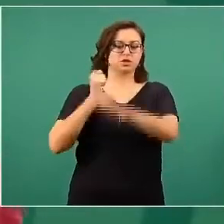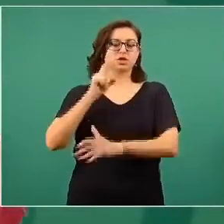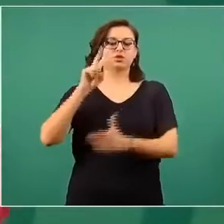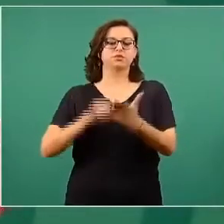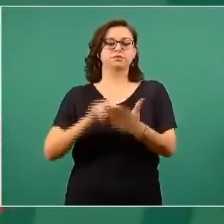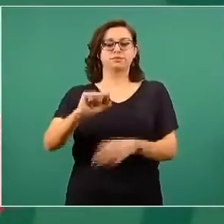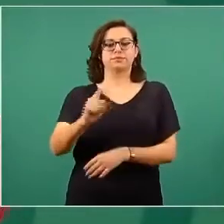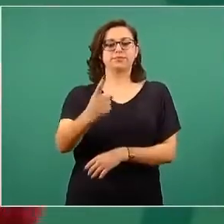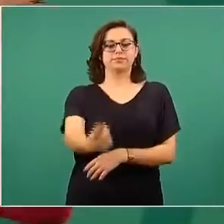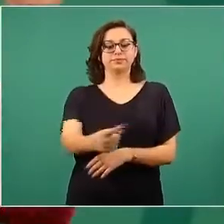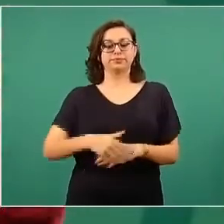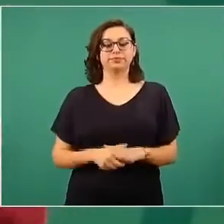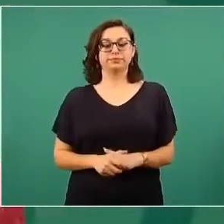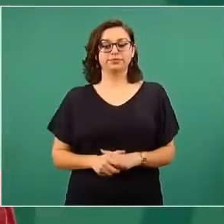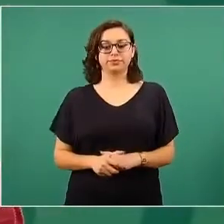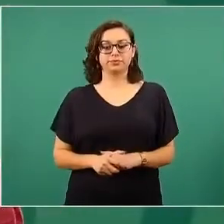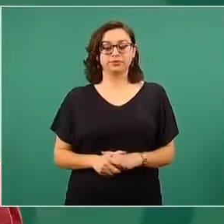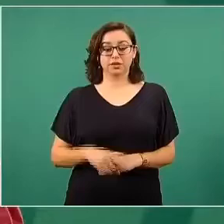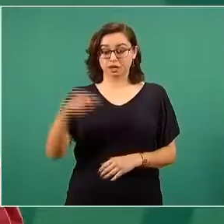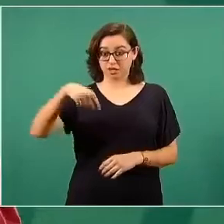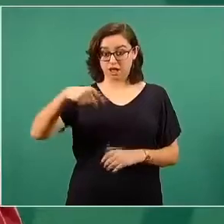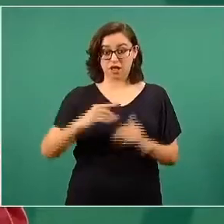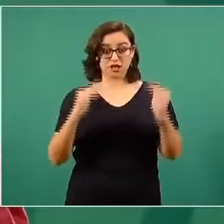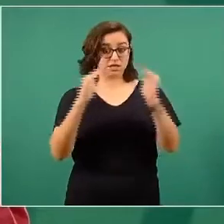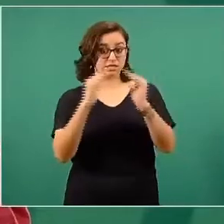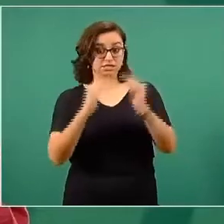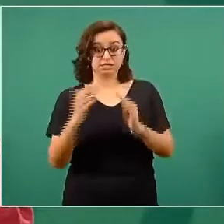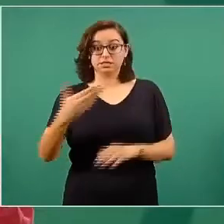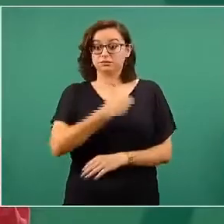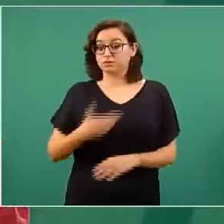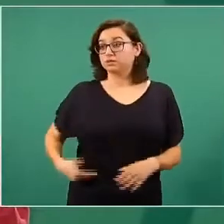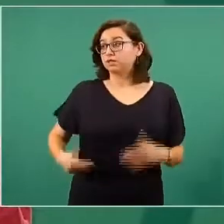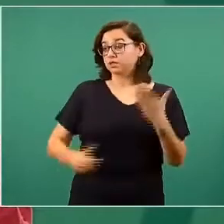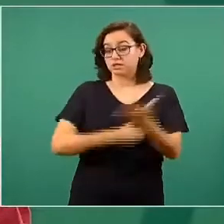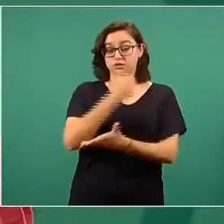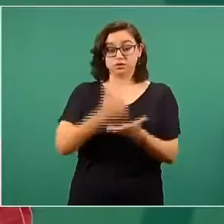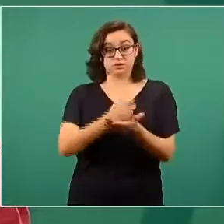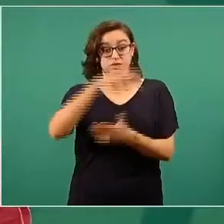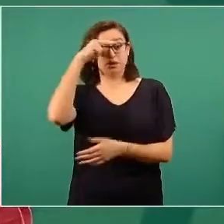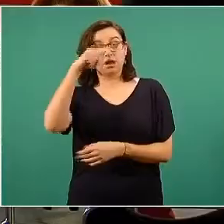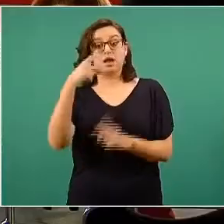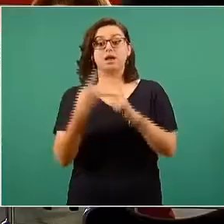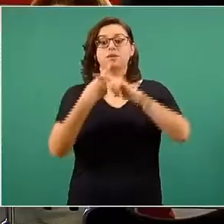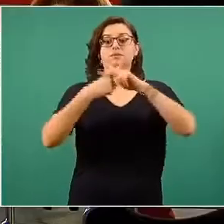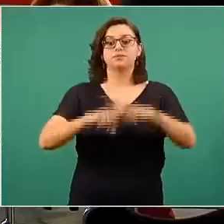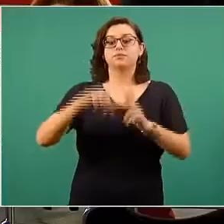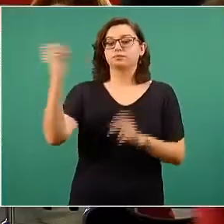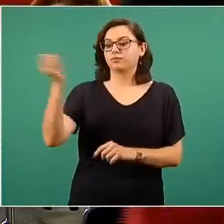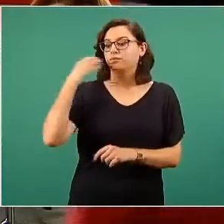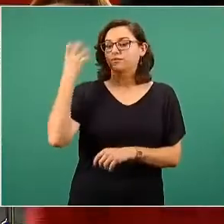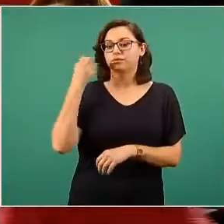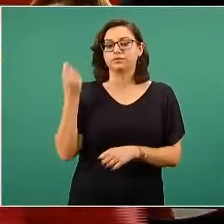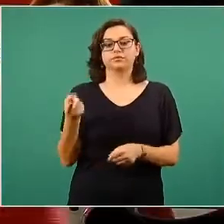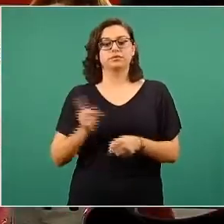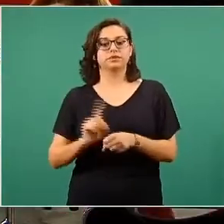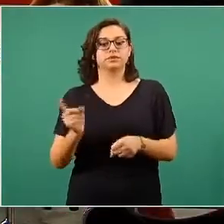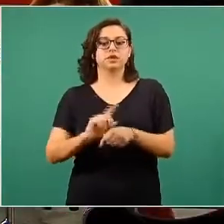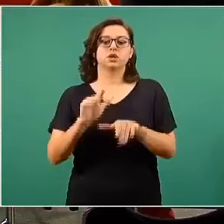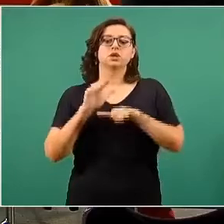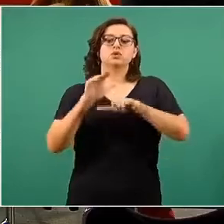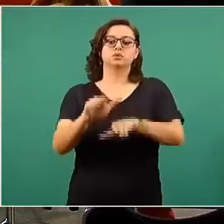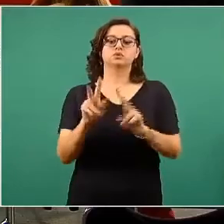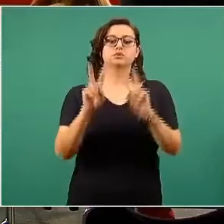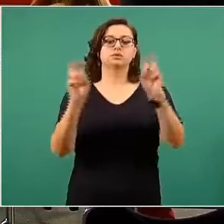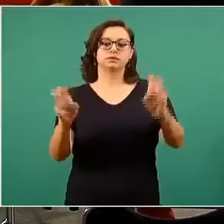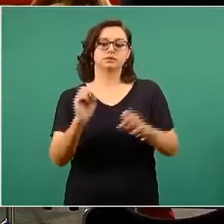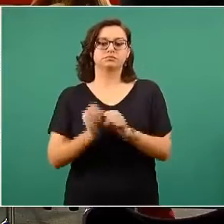2021. Estamos en el Palacio Nacional de México, en la Ciudad de México. Vamos a iniciar la conferencia de prensa diaria sobre